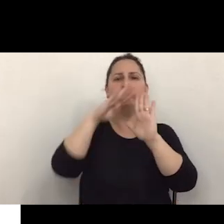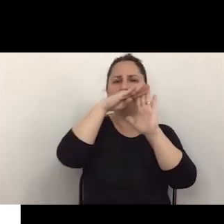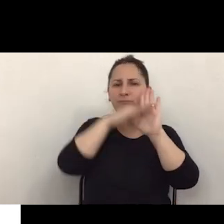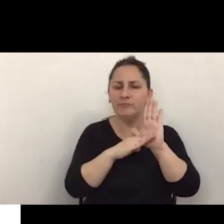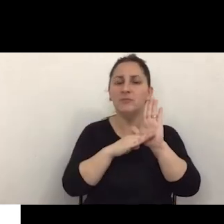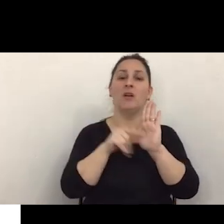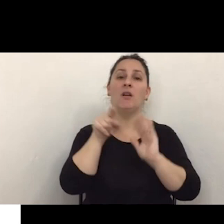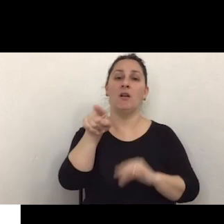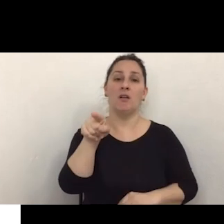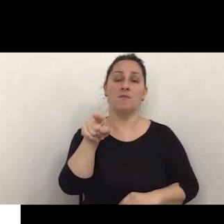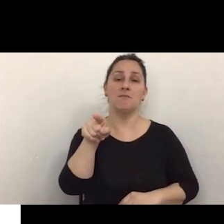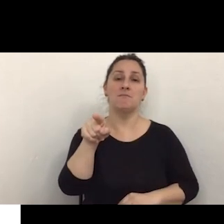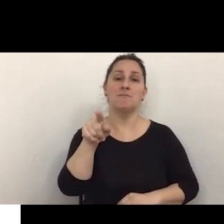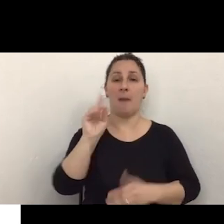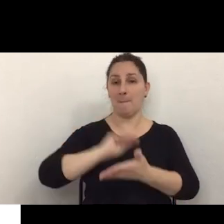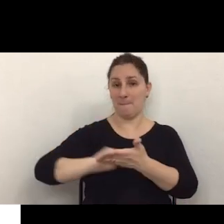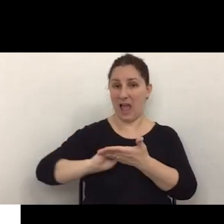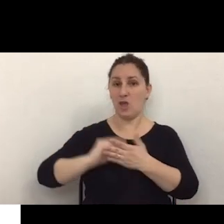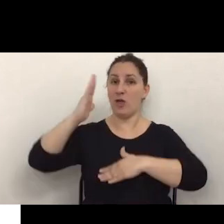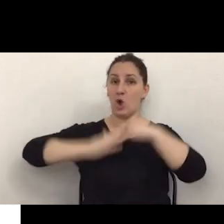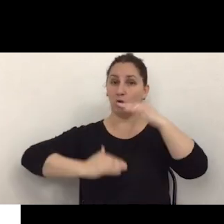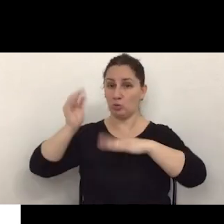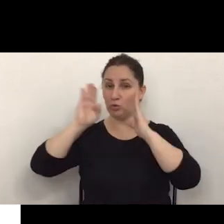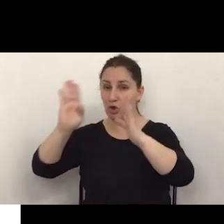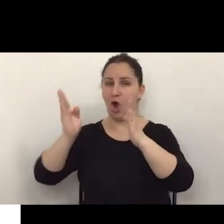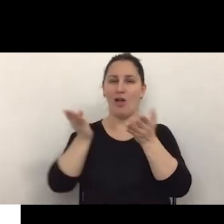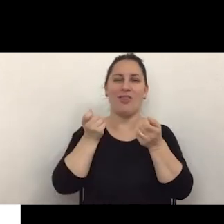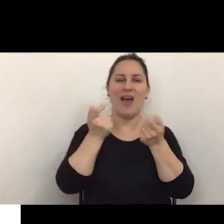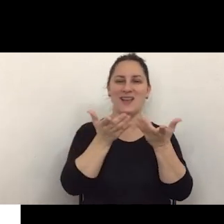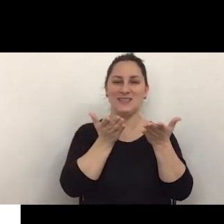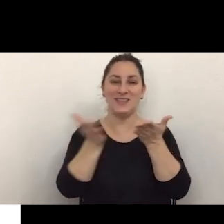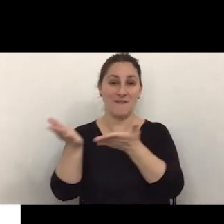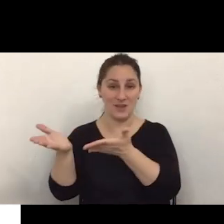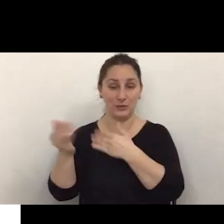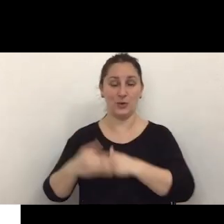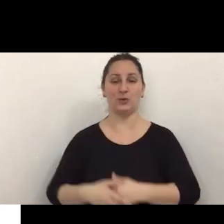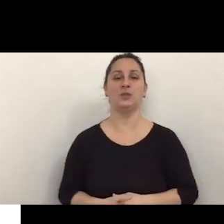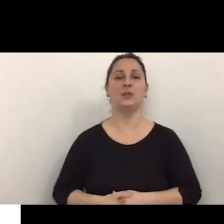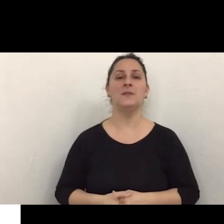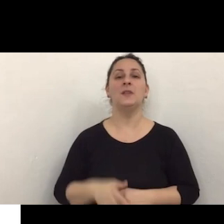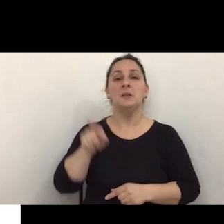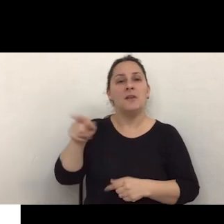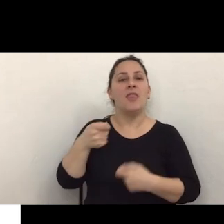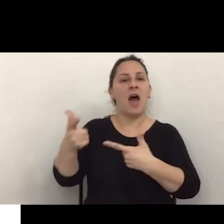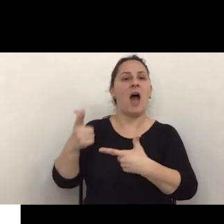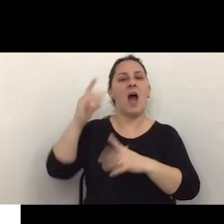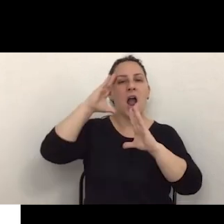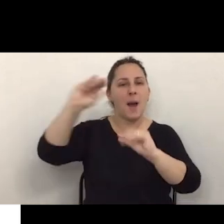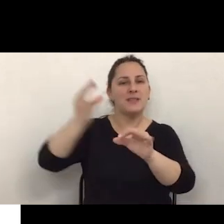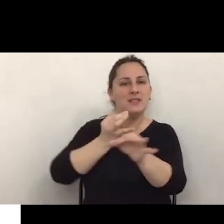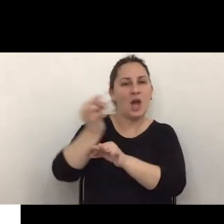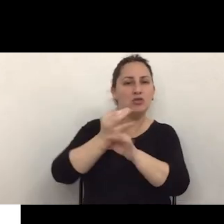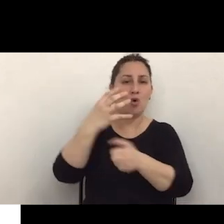de empleados de construcción, de servicios, que a través de una capacitación y cursos